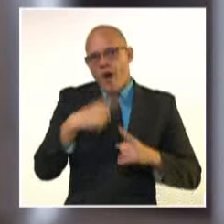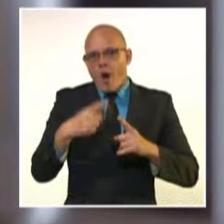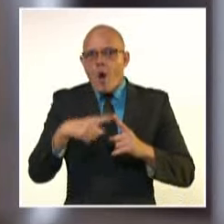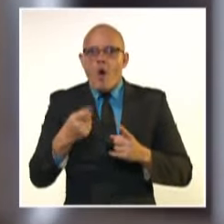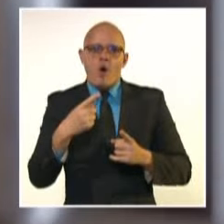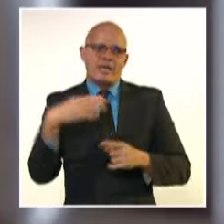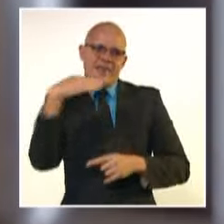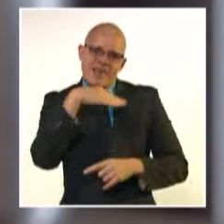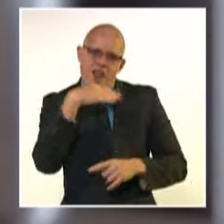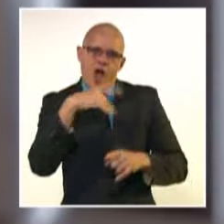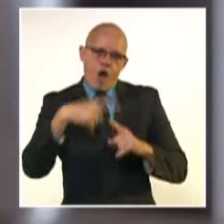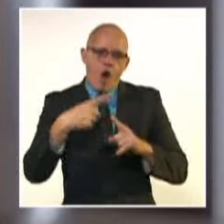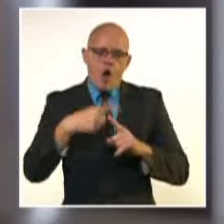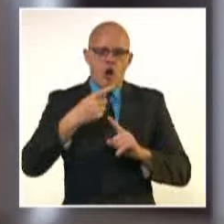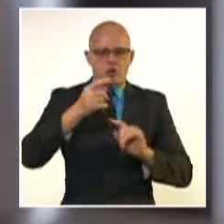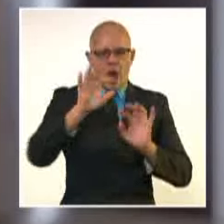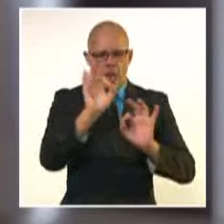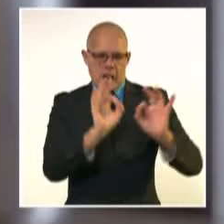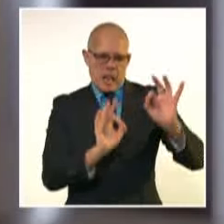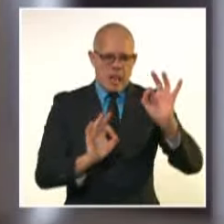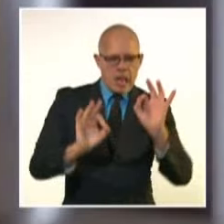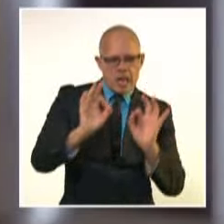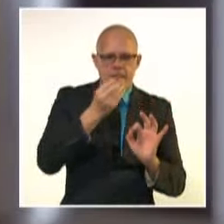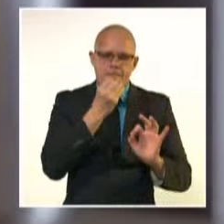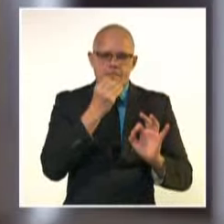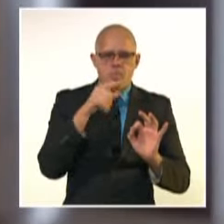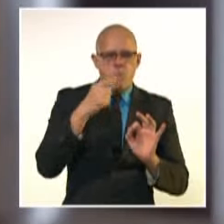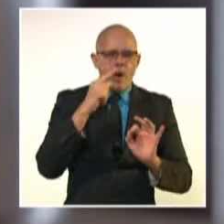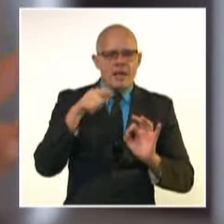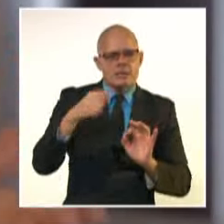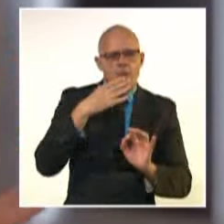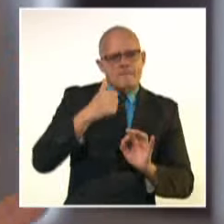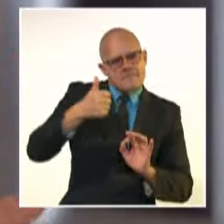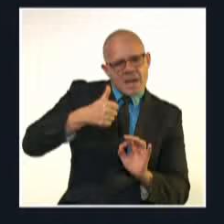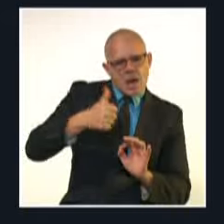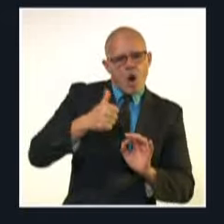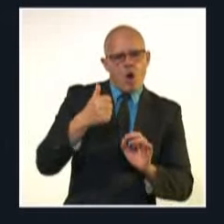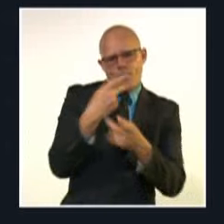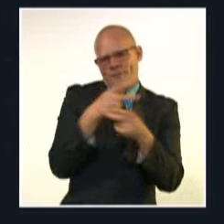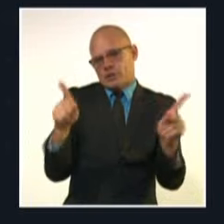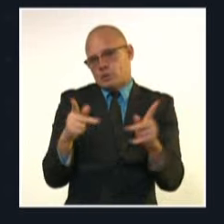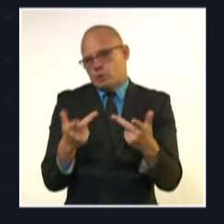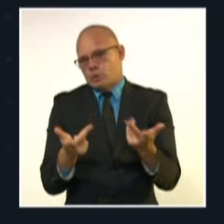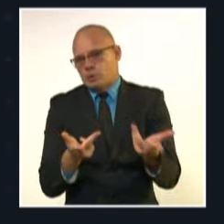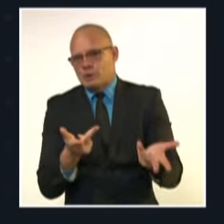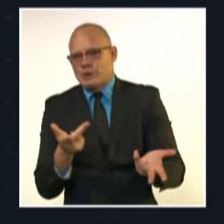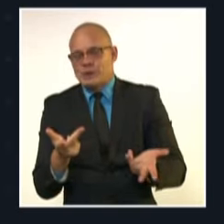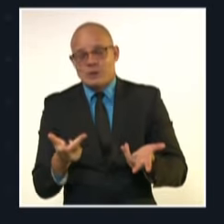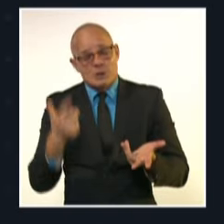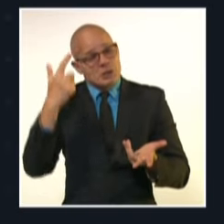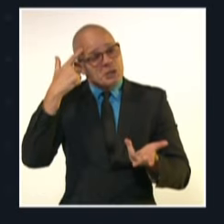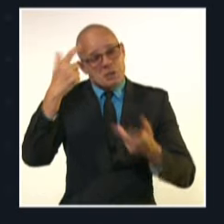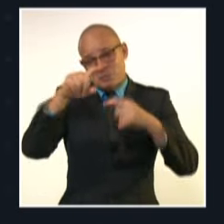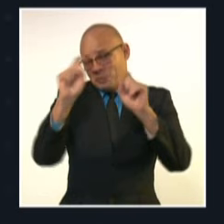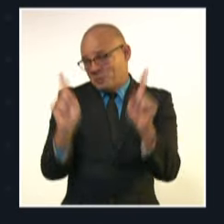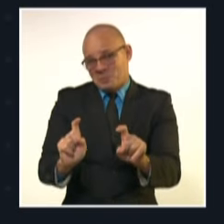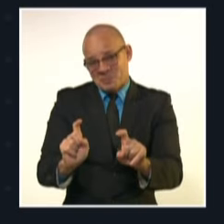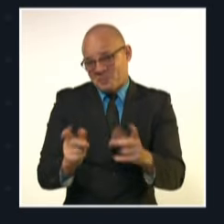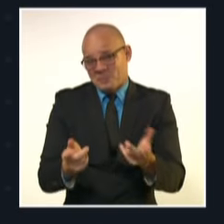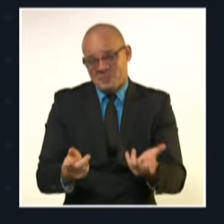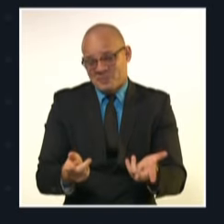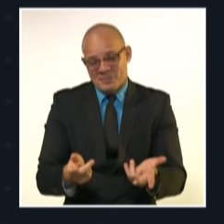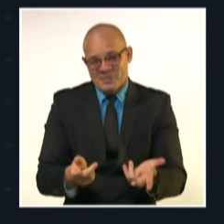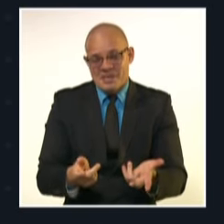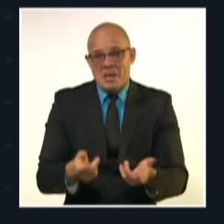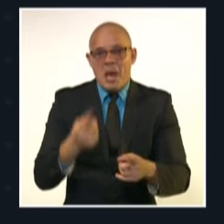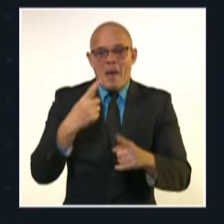de prompts, vamos a mitigar ese impacto. No sé cómo va a pasar, pero la pregunta es, ¿quiénes van a ser